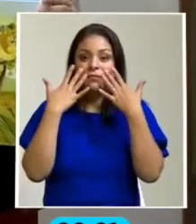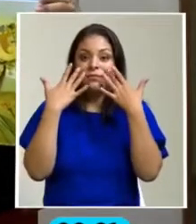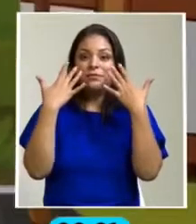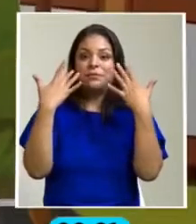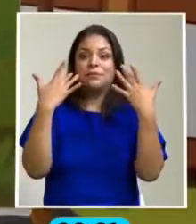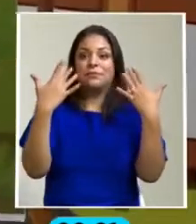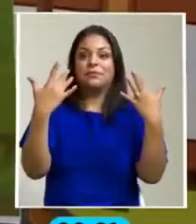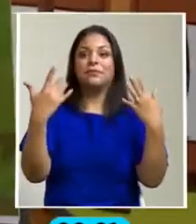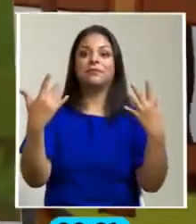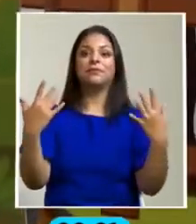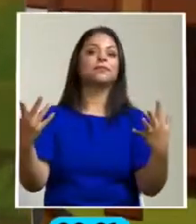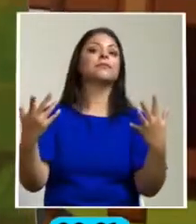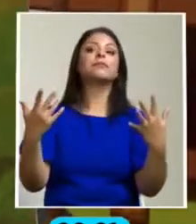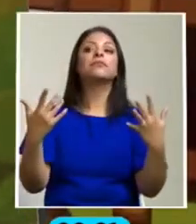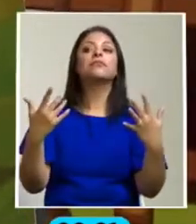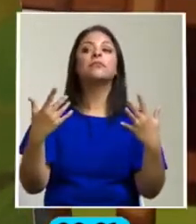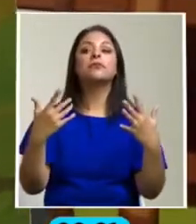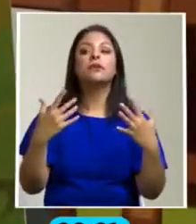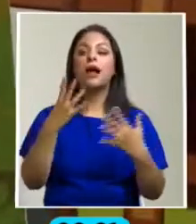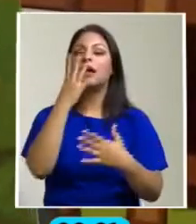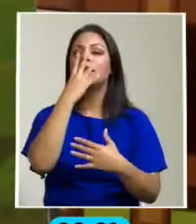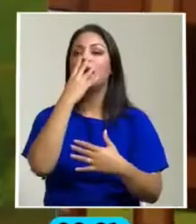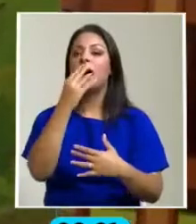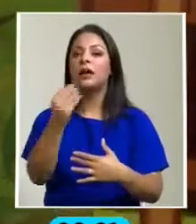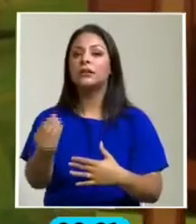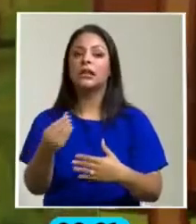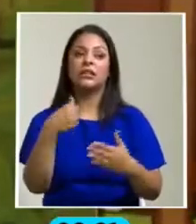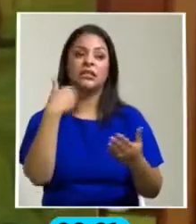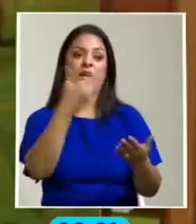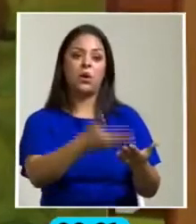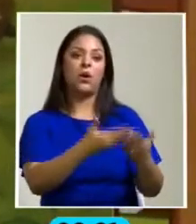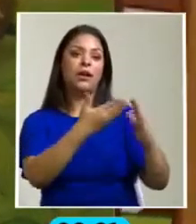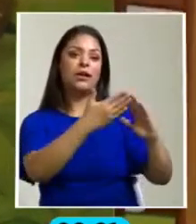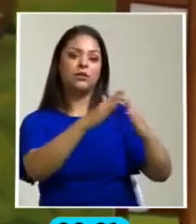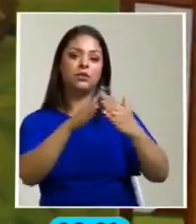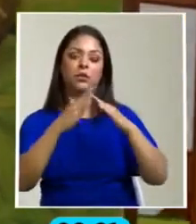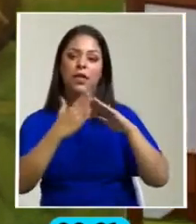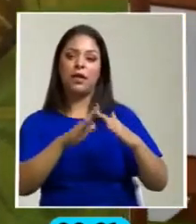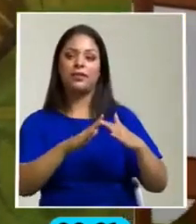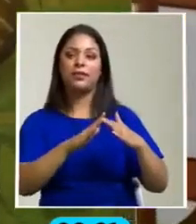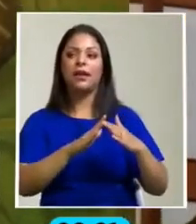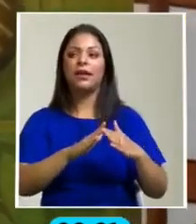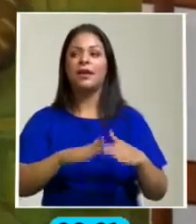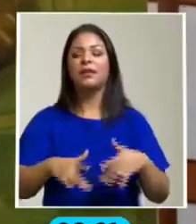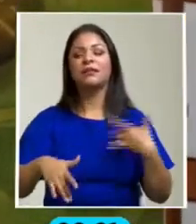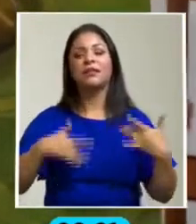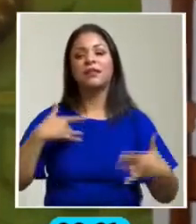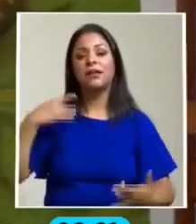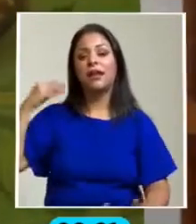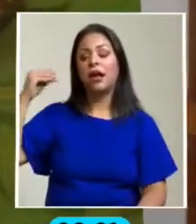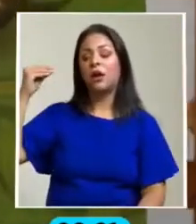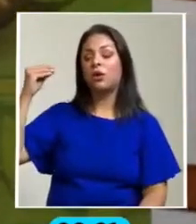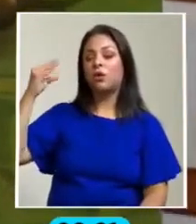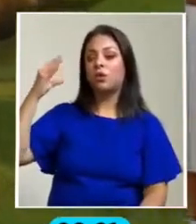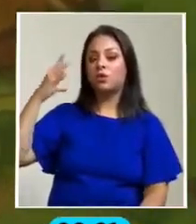a la ciudad. Se veía llena de luz. Claro, los fotógrafos cuando la vieron,